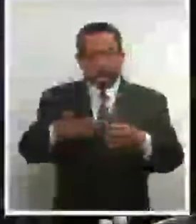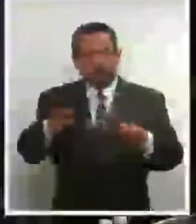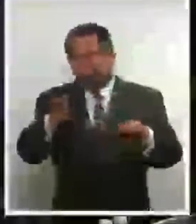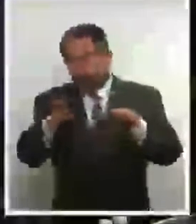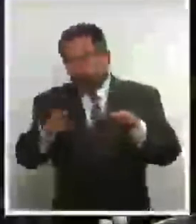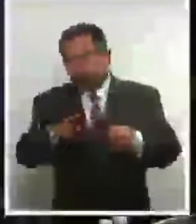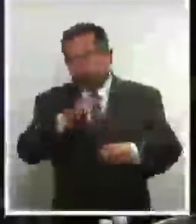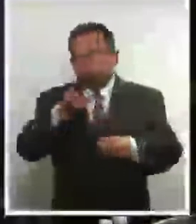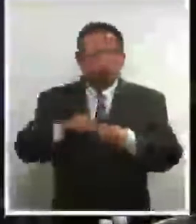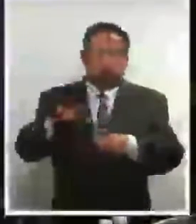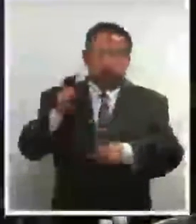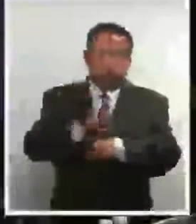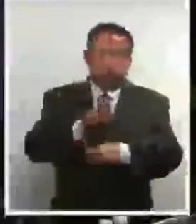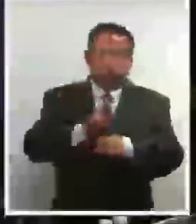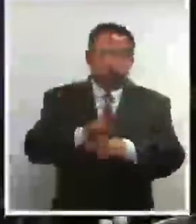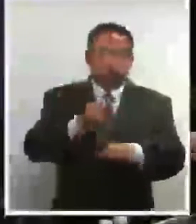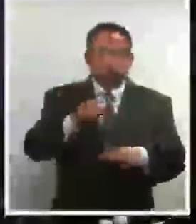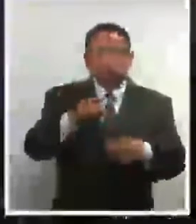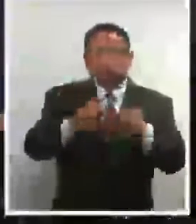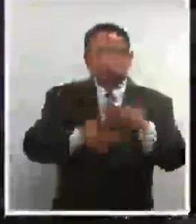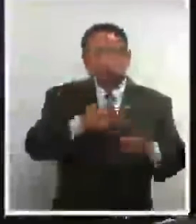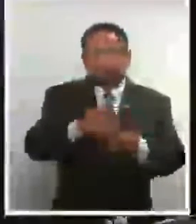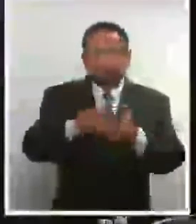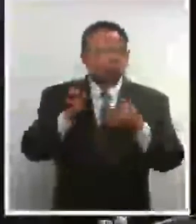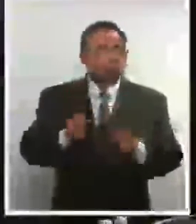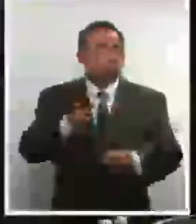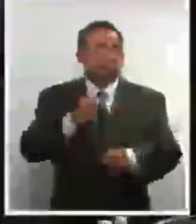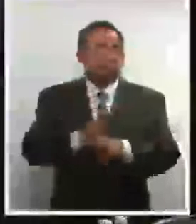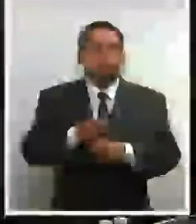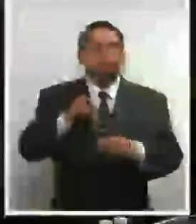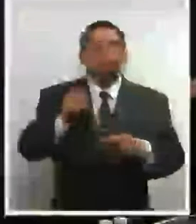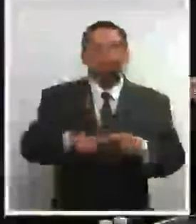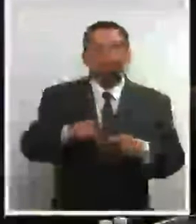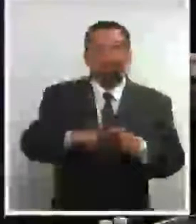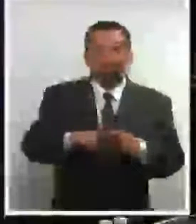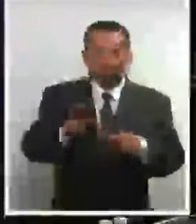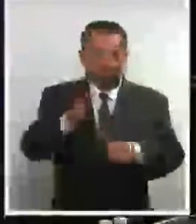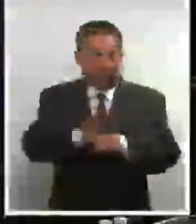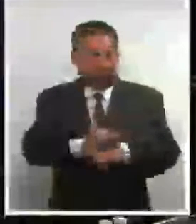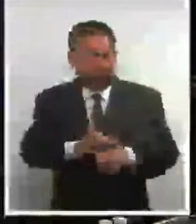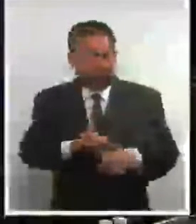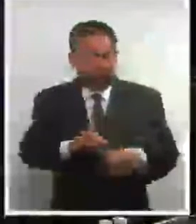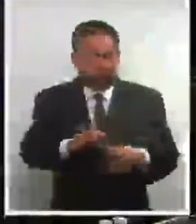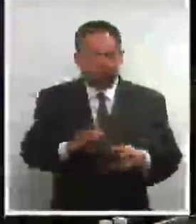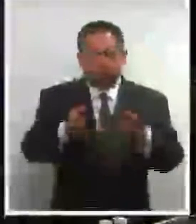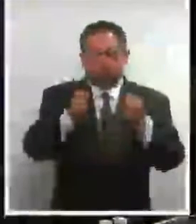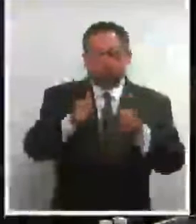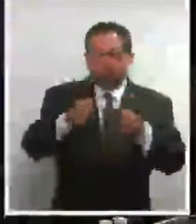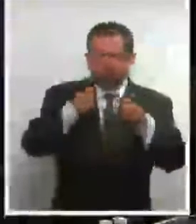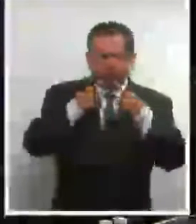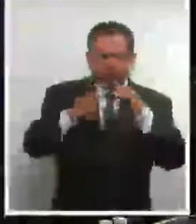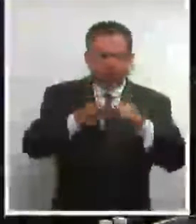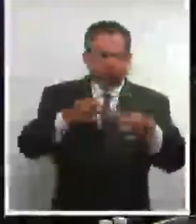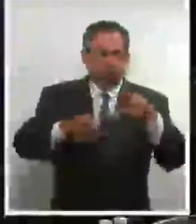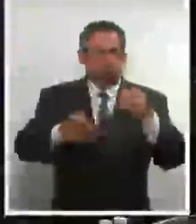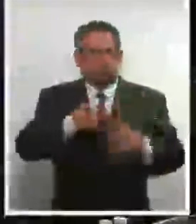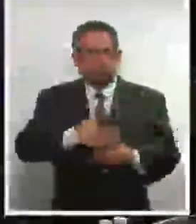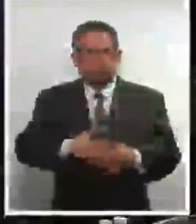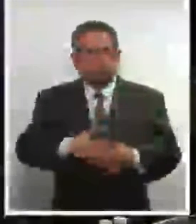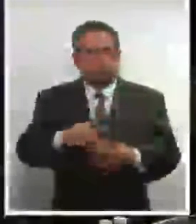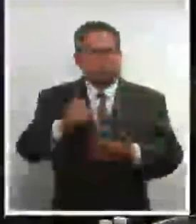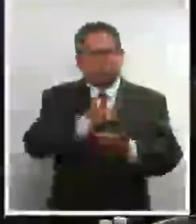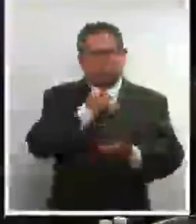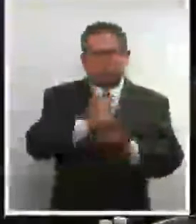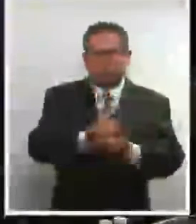control, vigilancia y disciplina de la seguridad y en la procuración e impartición de justicia en la